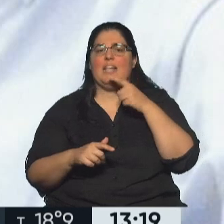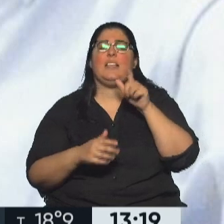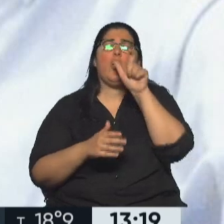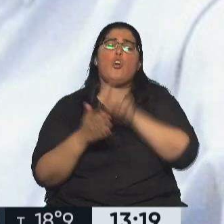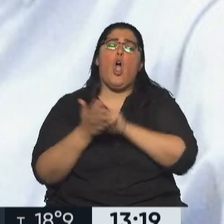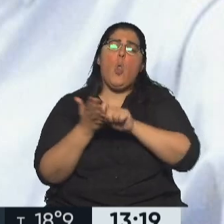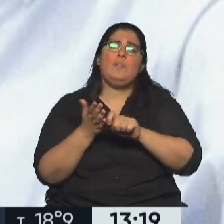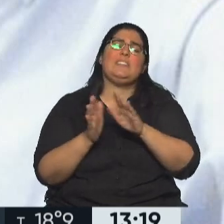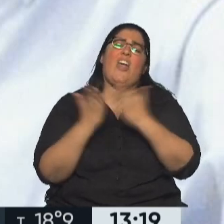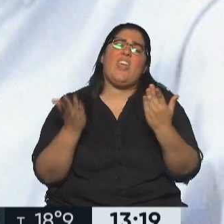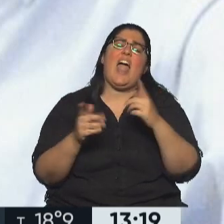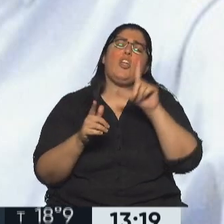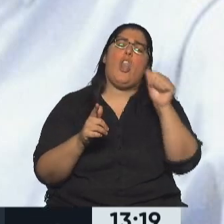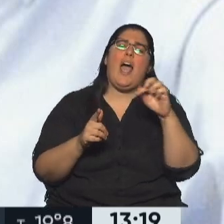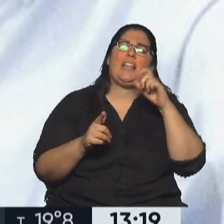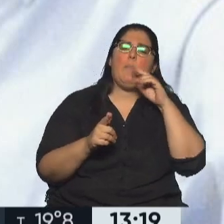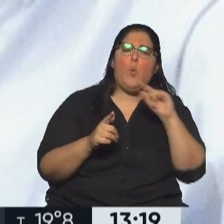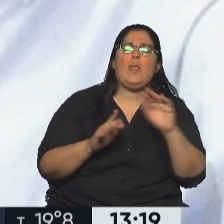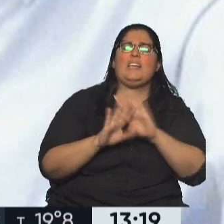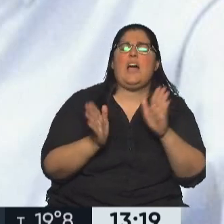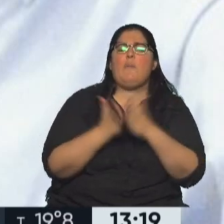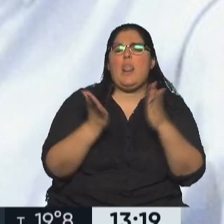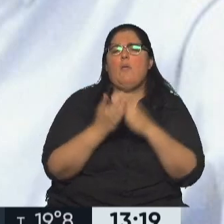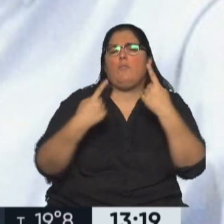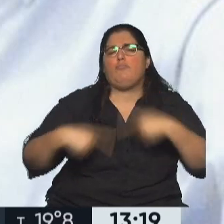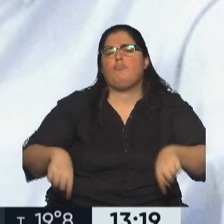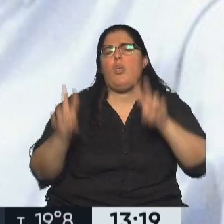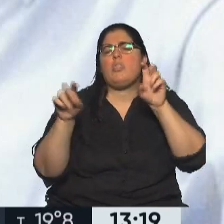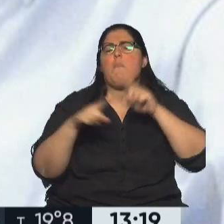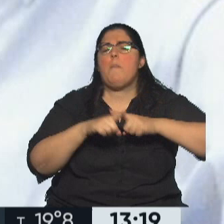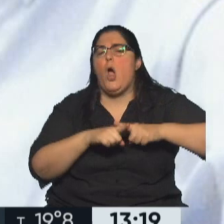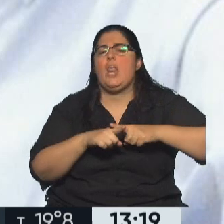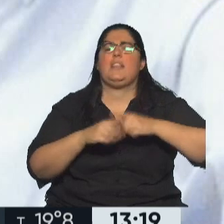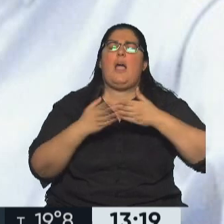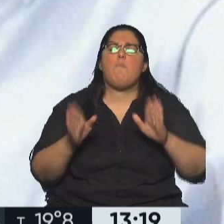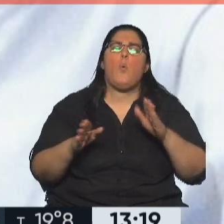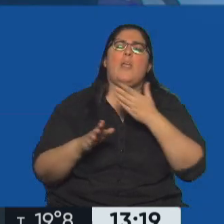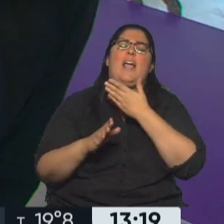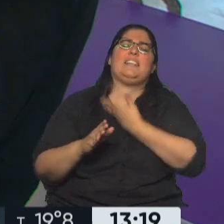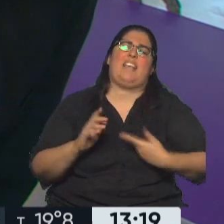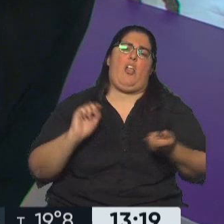República y autor de varios libros sobre políticas públicas y reforma del Estado.